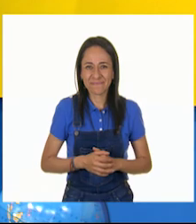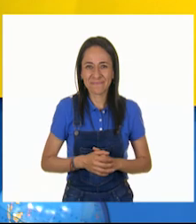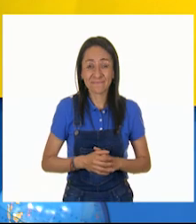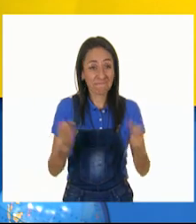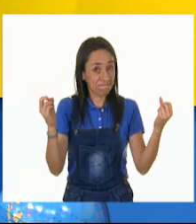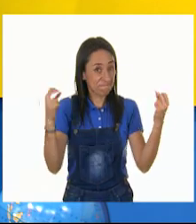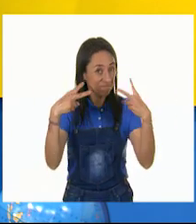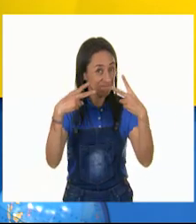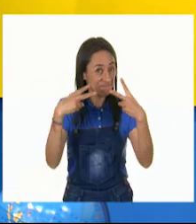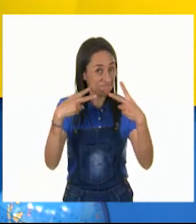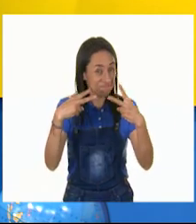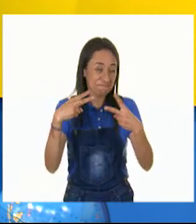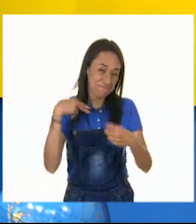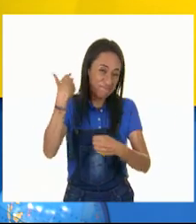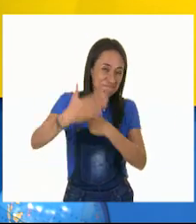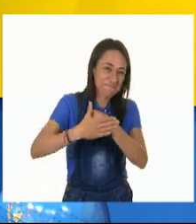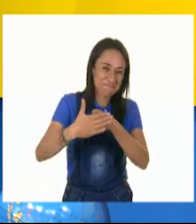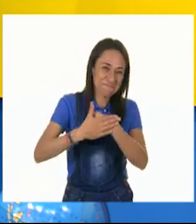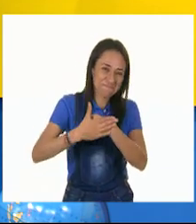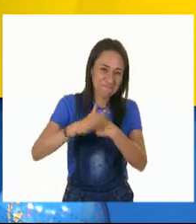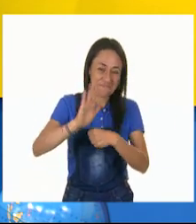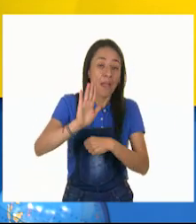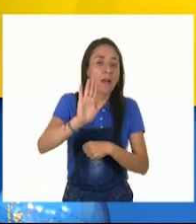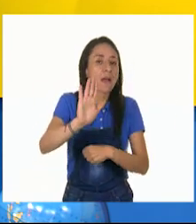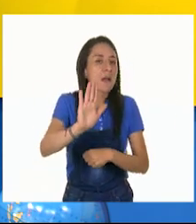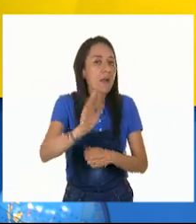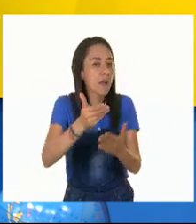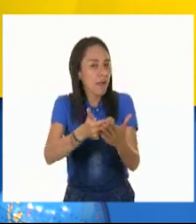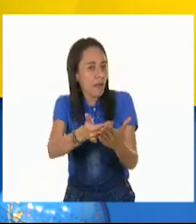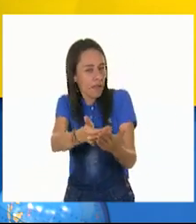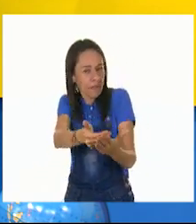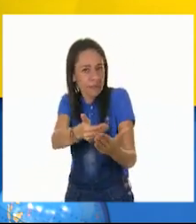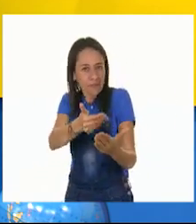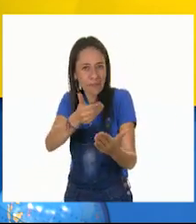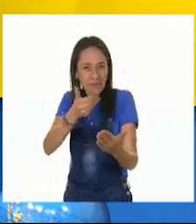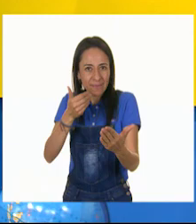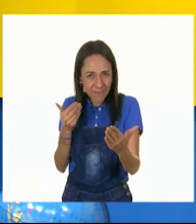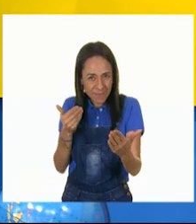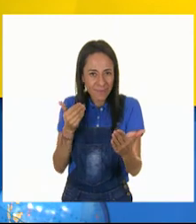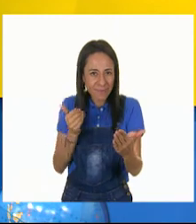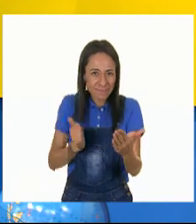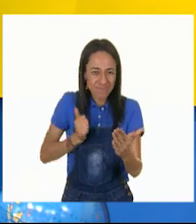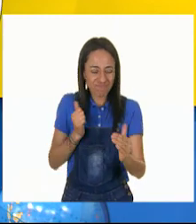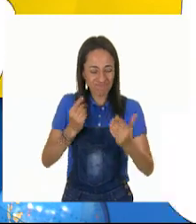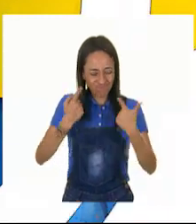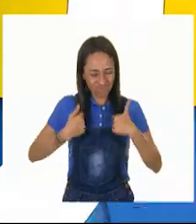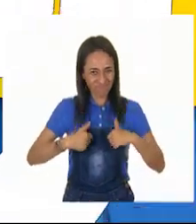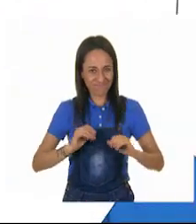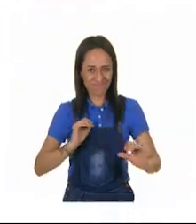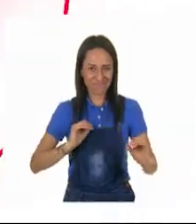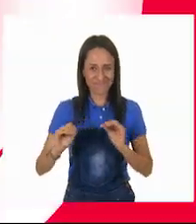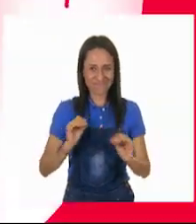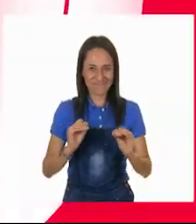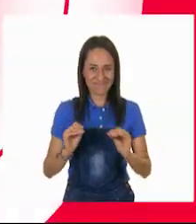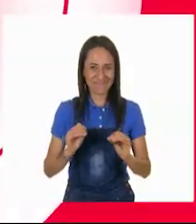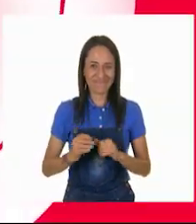nos vemos hasta la próxima pero antes movernos un poco